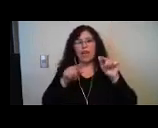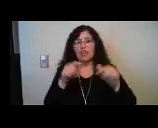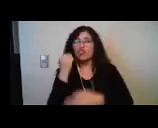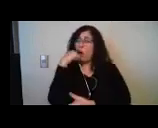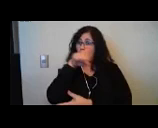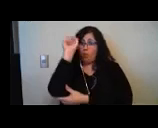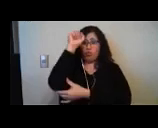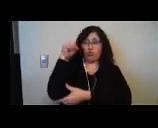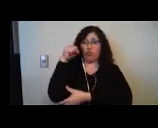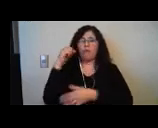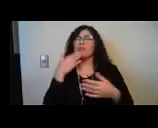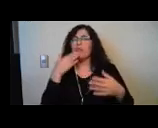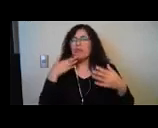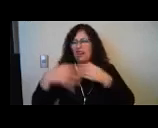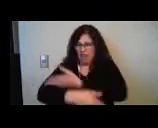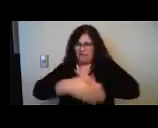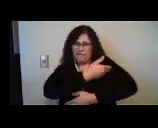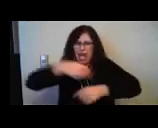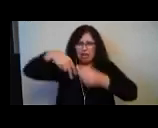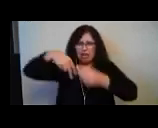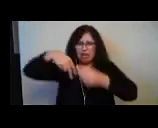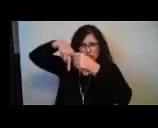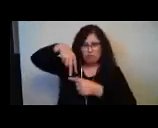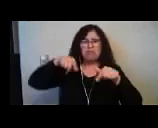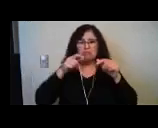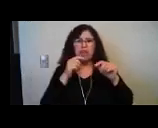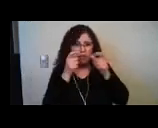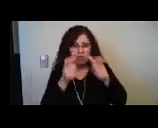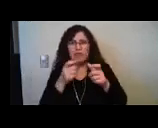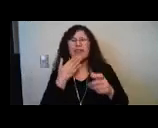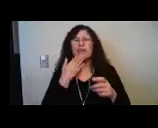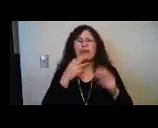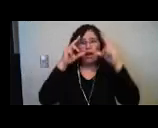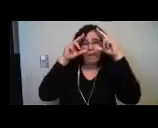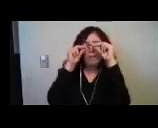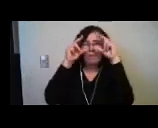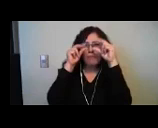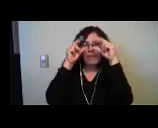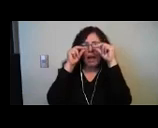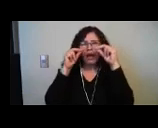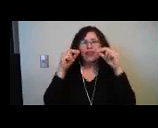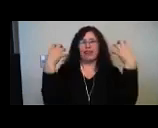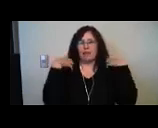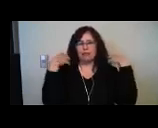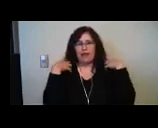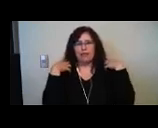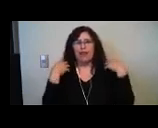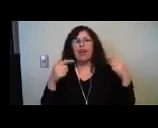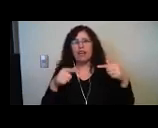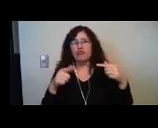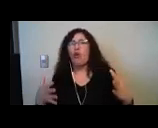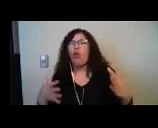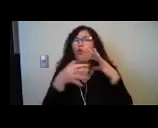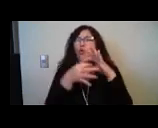de las extremidades, producción de movimientos espontáneos o automáticos como el parpadeo, ¿cierto? Que acompañan los actos motores voluntarios,